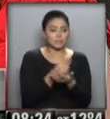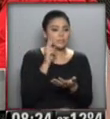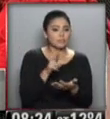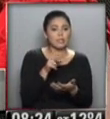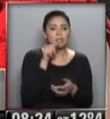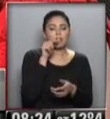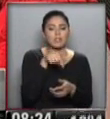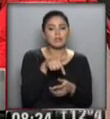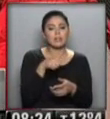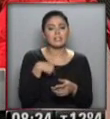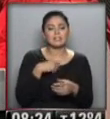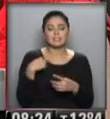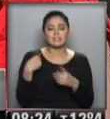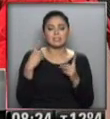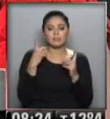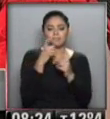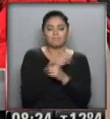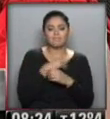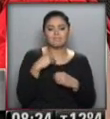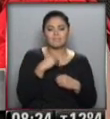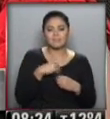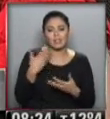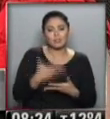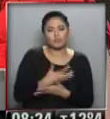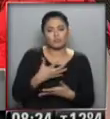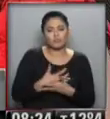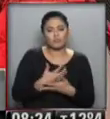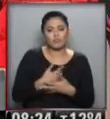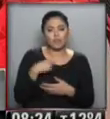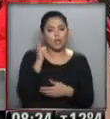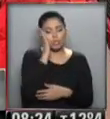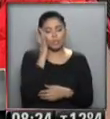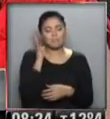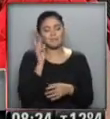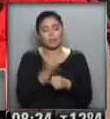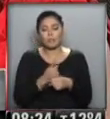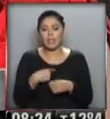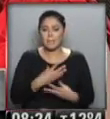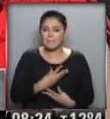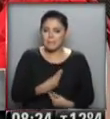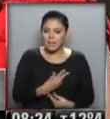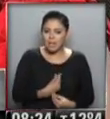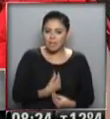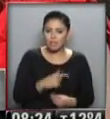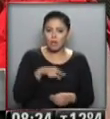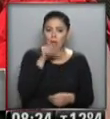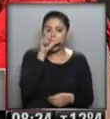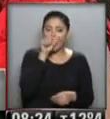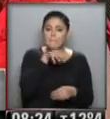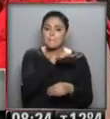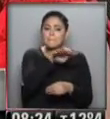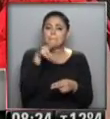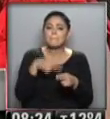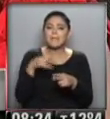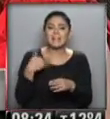pasando por una profunda crisis ellos sufren alteraciones en el sueño les da miedo salir al parque porque